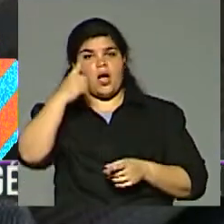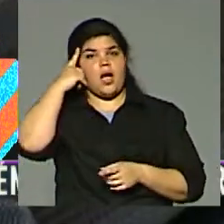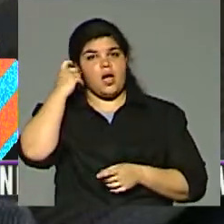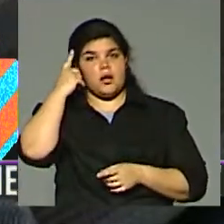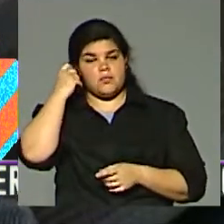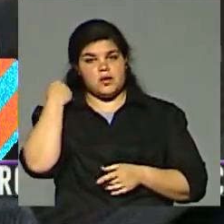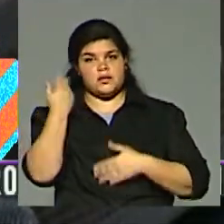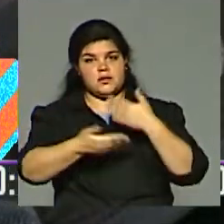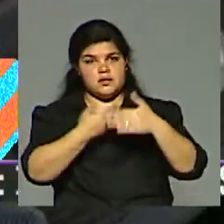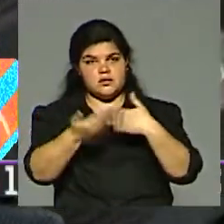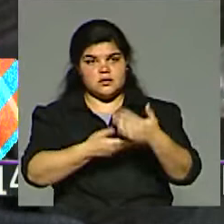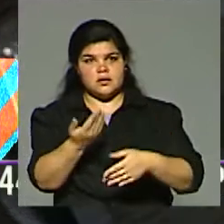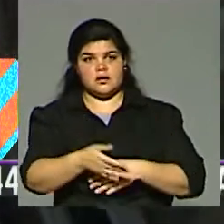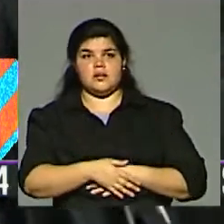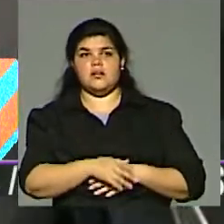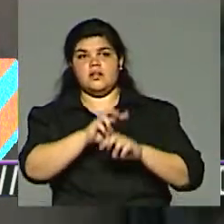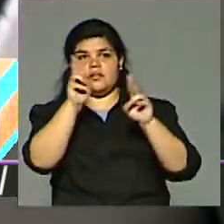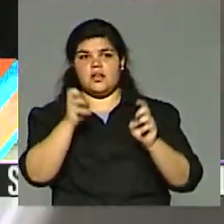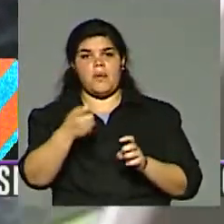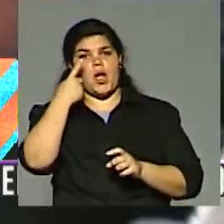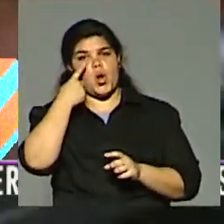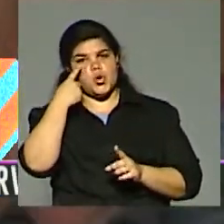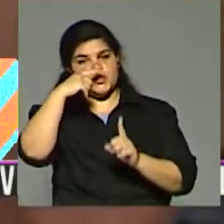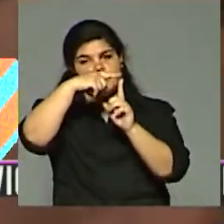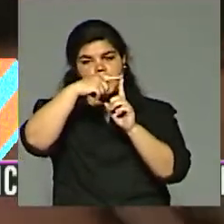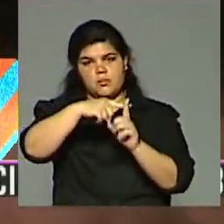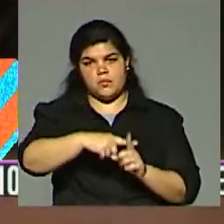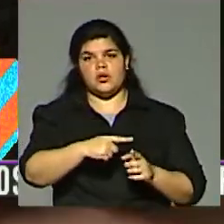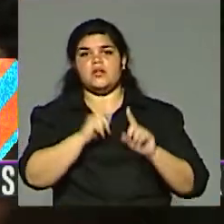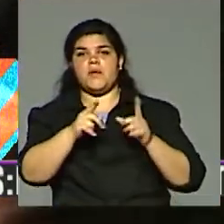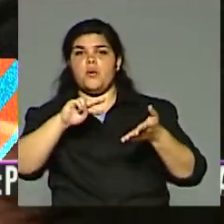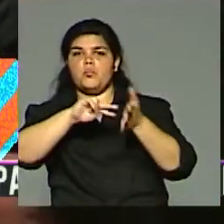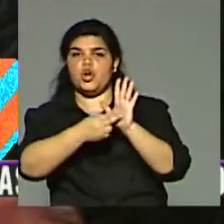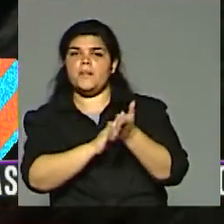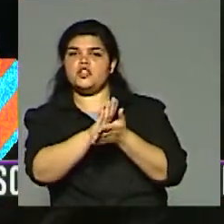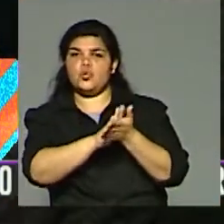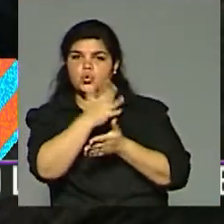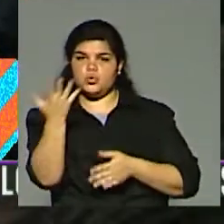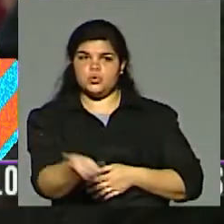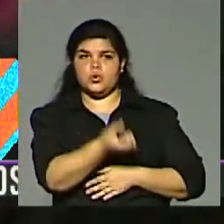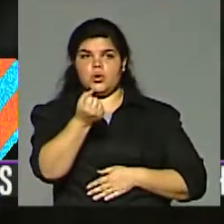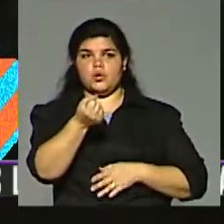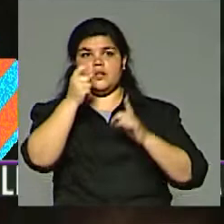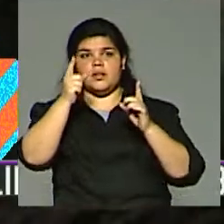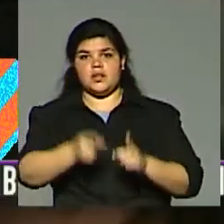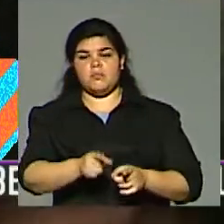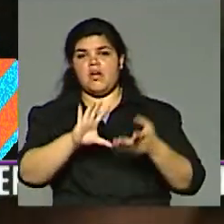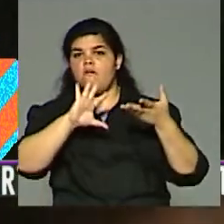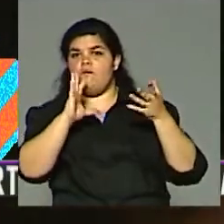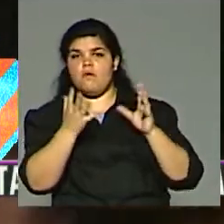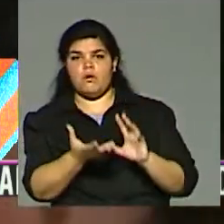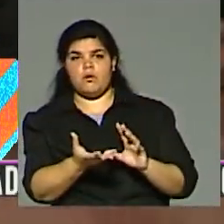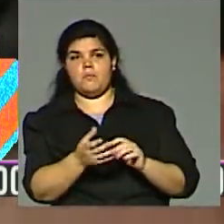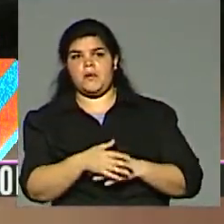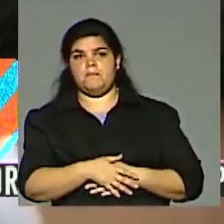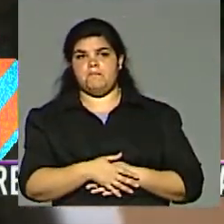lo que tiene que ver con razonamiento matemático, resolución de problemas, de ahí algunos lineamientos como por ejemplo